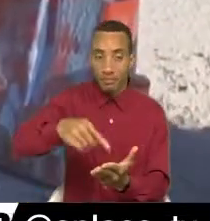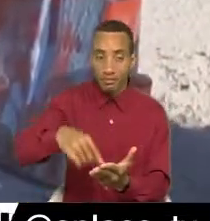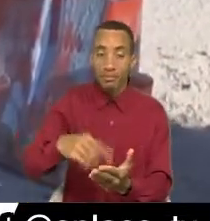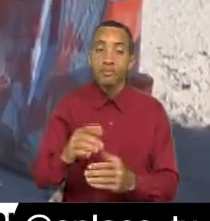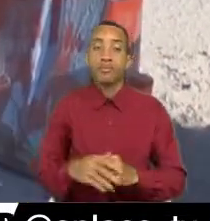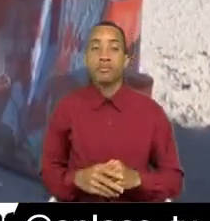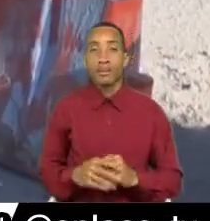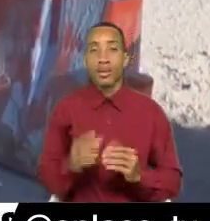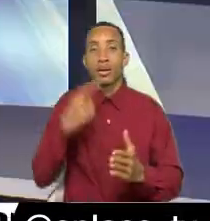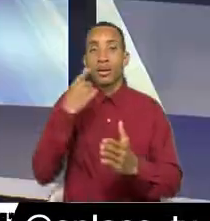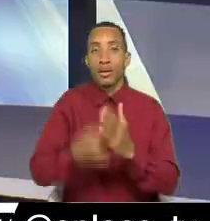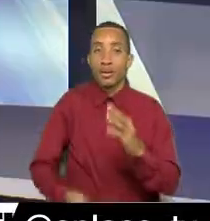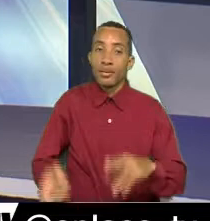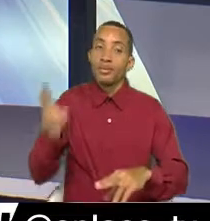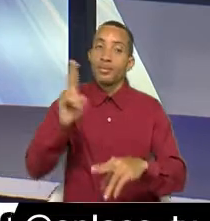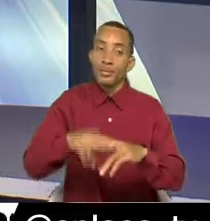sector.